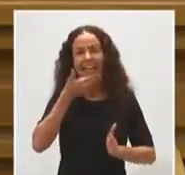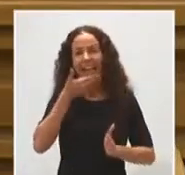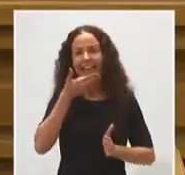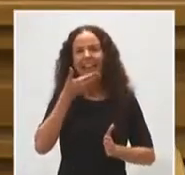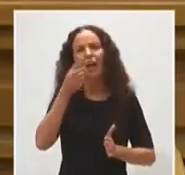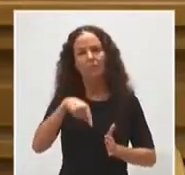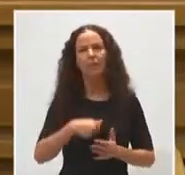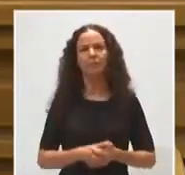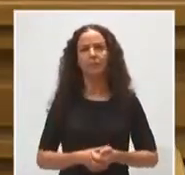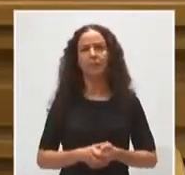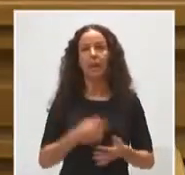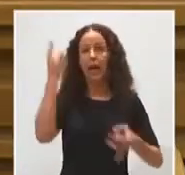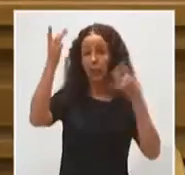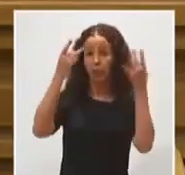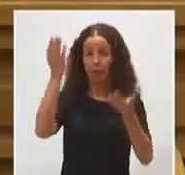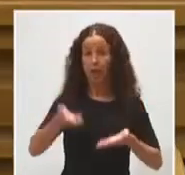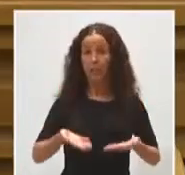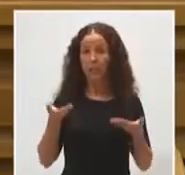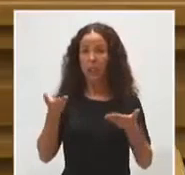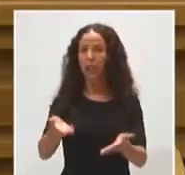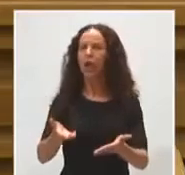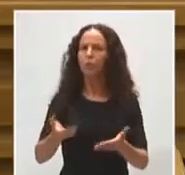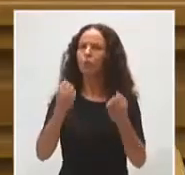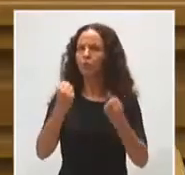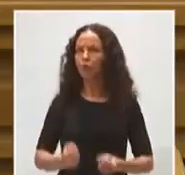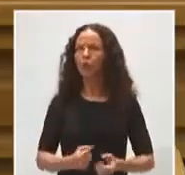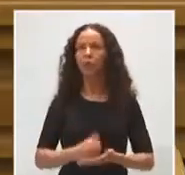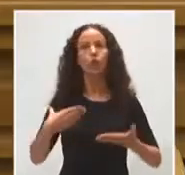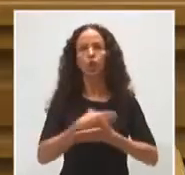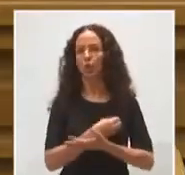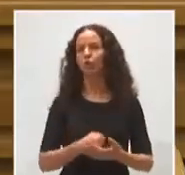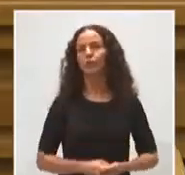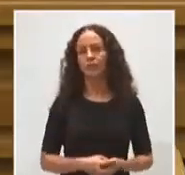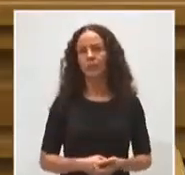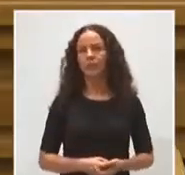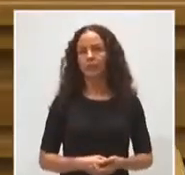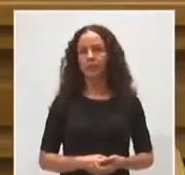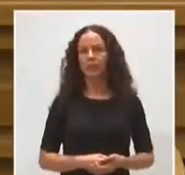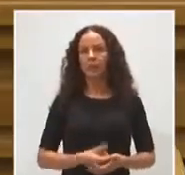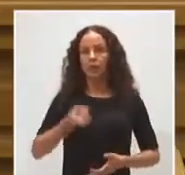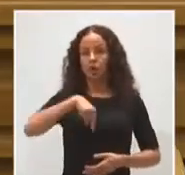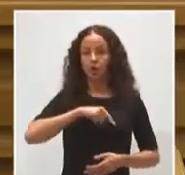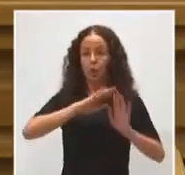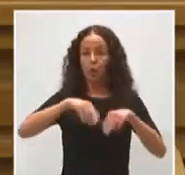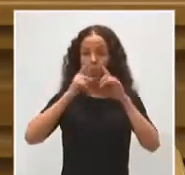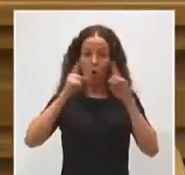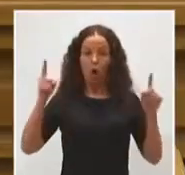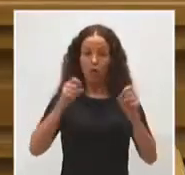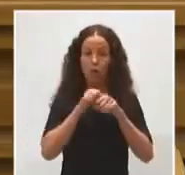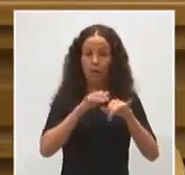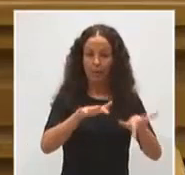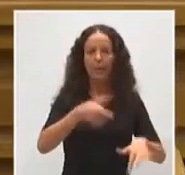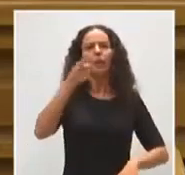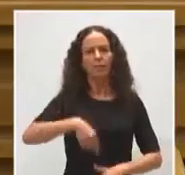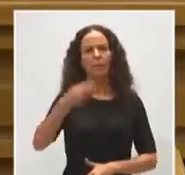y la actividad asistencial es tremenda en todo hemos ido a lo largo de este año de pandemia mejorando una barbaridad